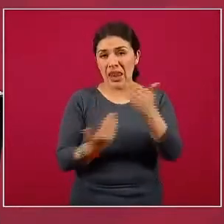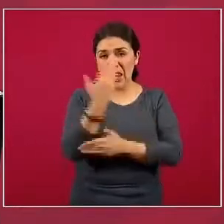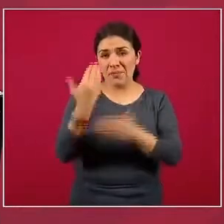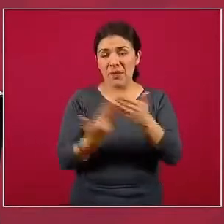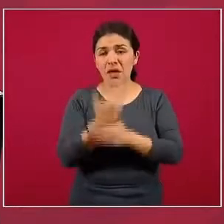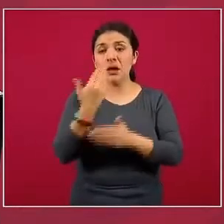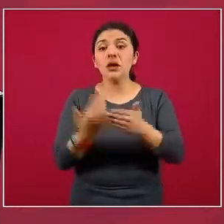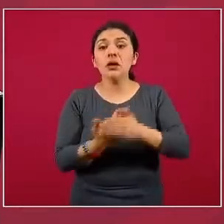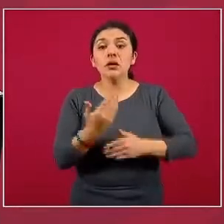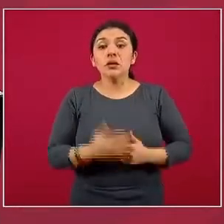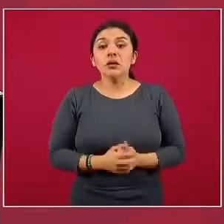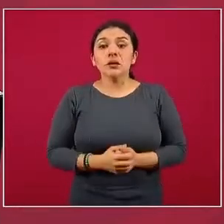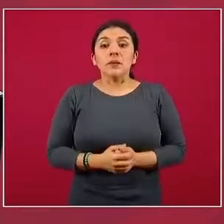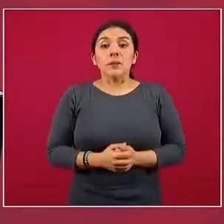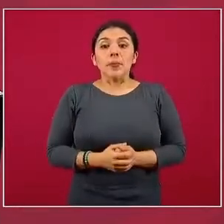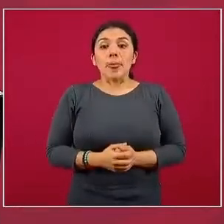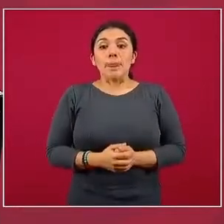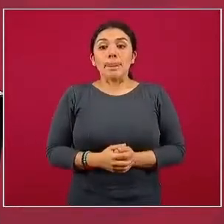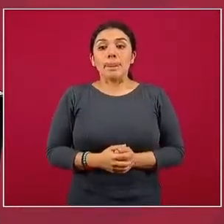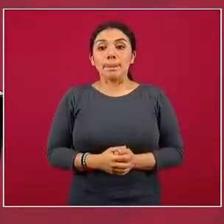mañana, varias